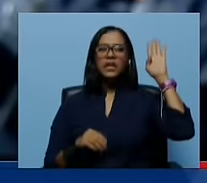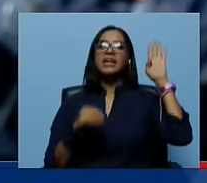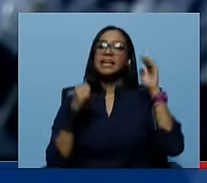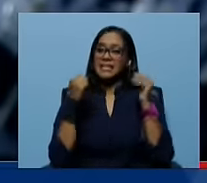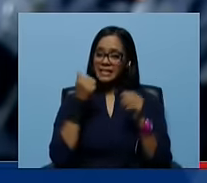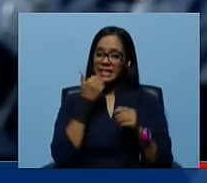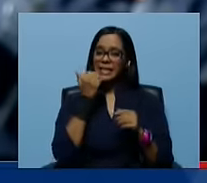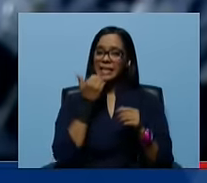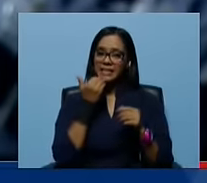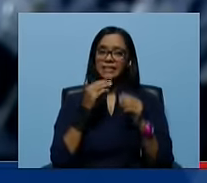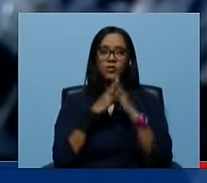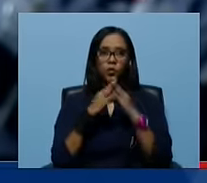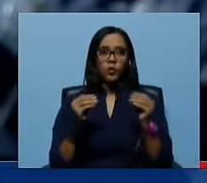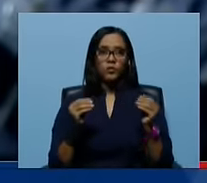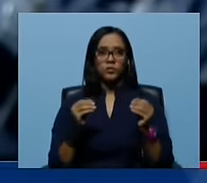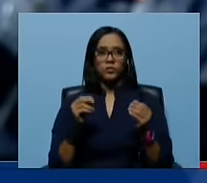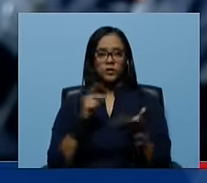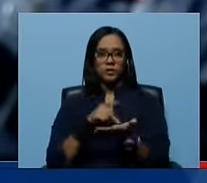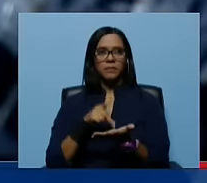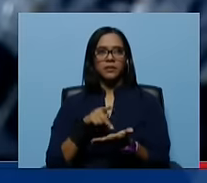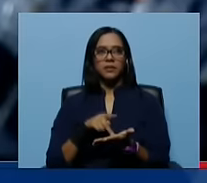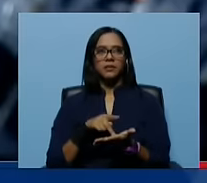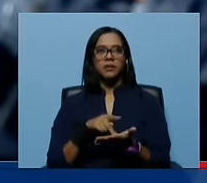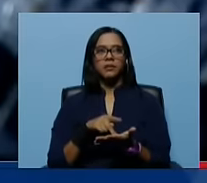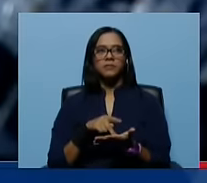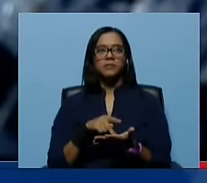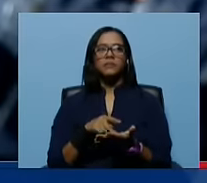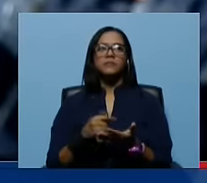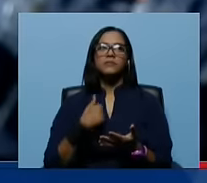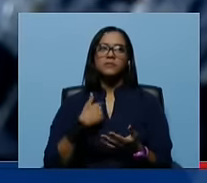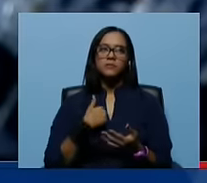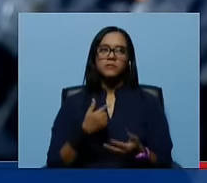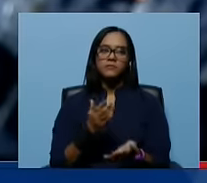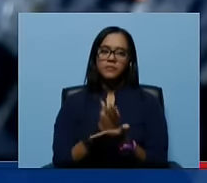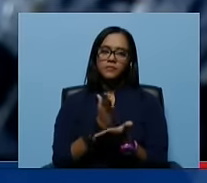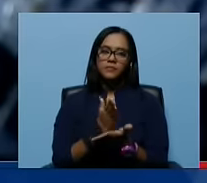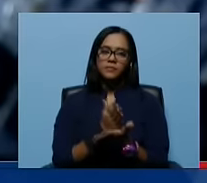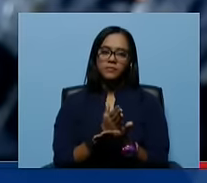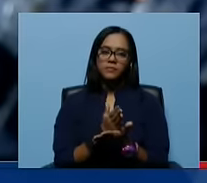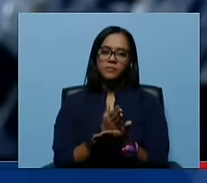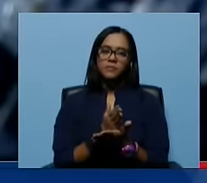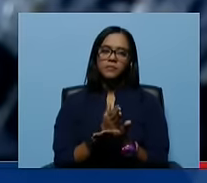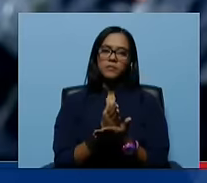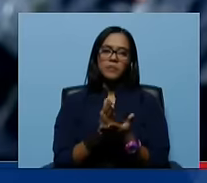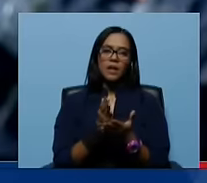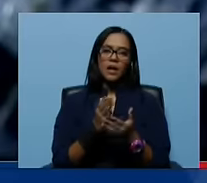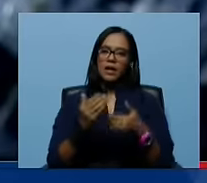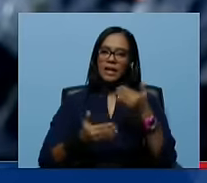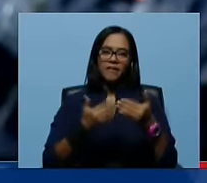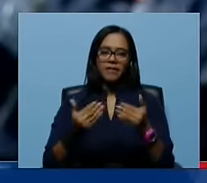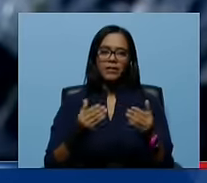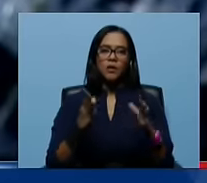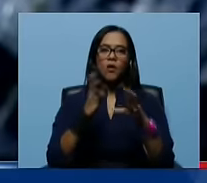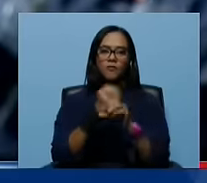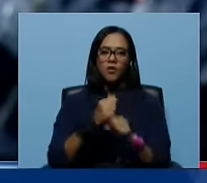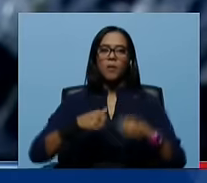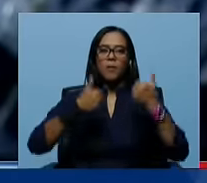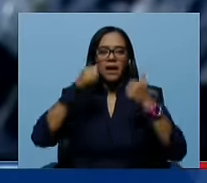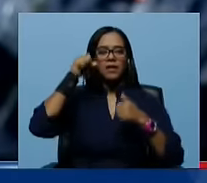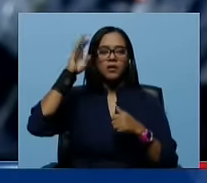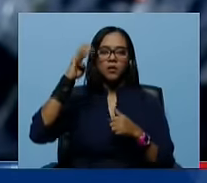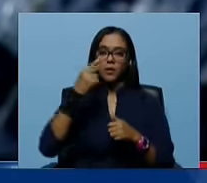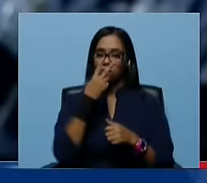Casi todos los que estén presentes. Yo cada vez creo más en Dios porque lo he visto.